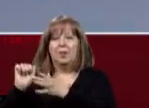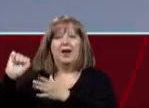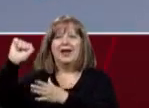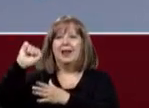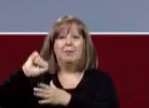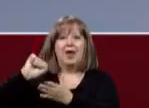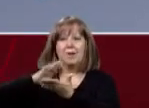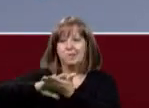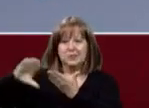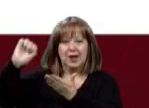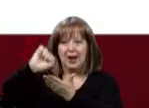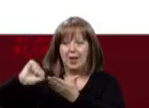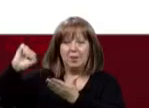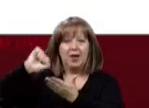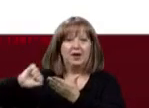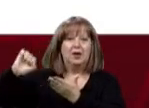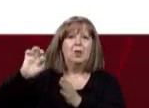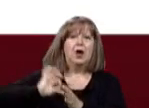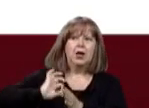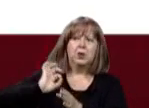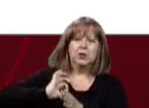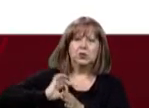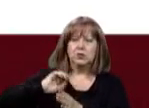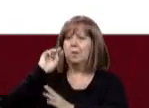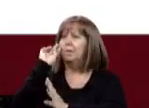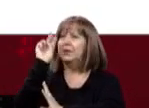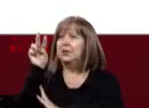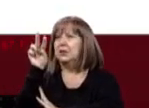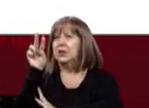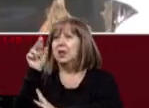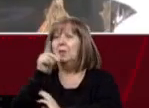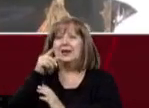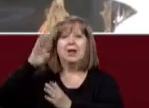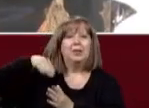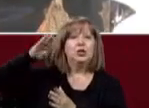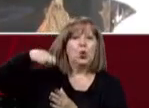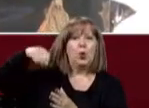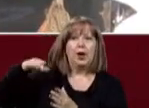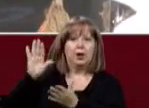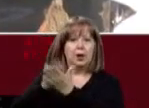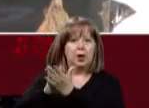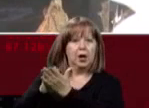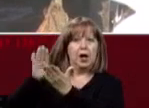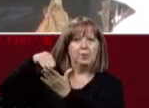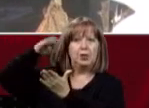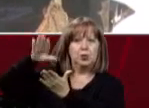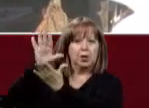porque con el tiempo he visto que se han hecho varias intervenciones, varias